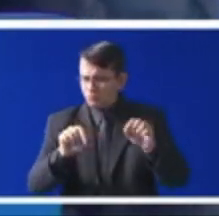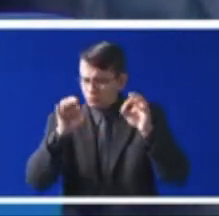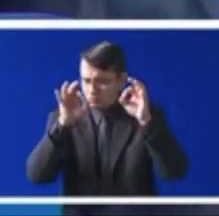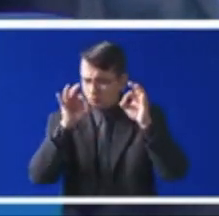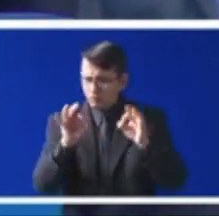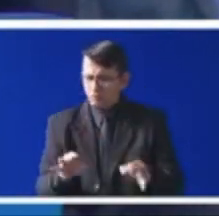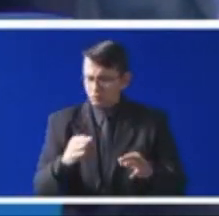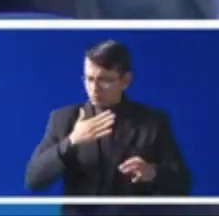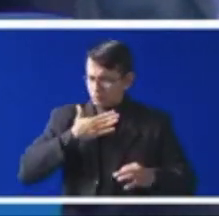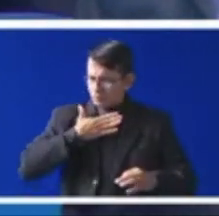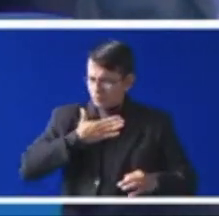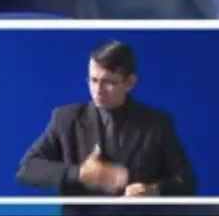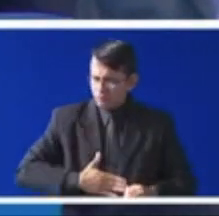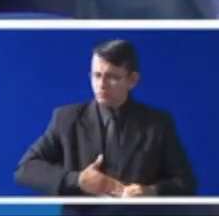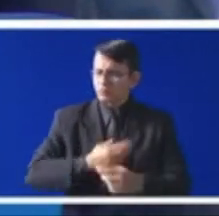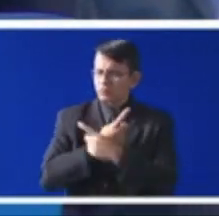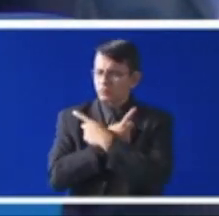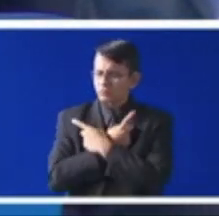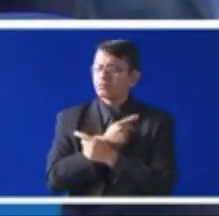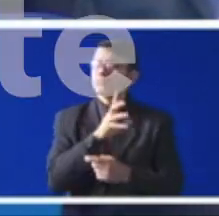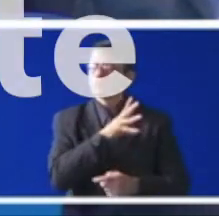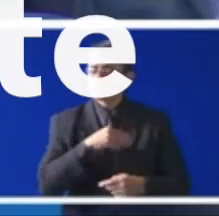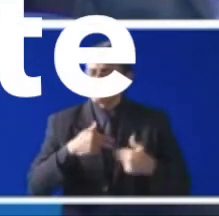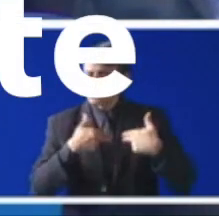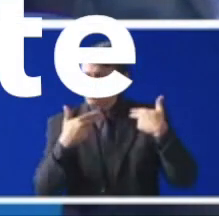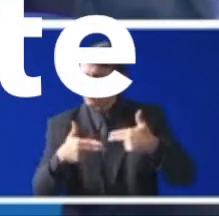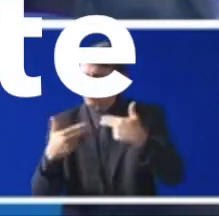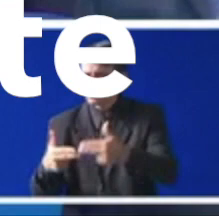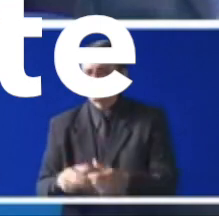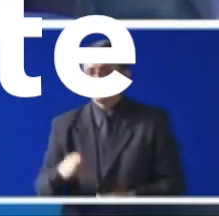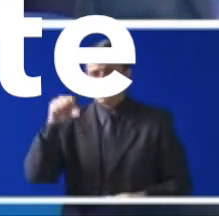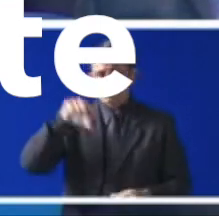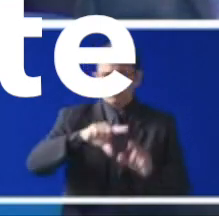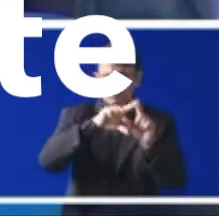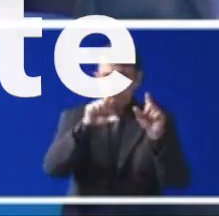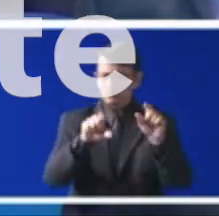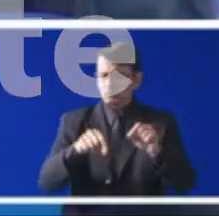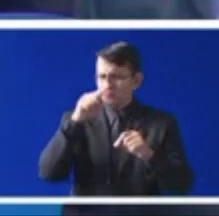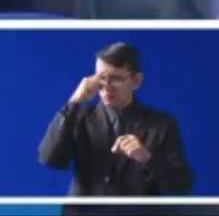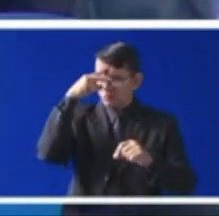justa y digna para sus hijos y los hijos de ellos. Hoy México